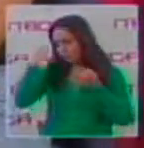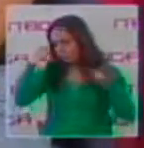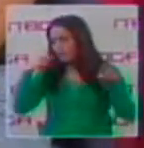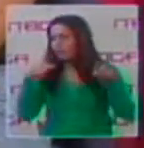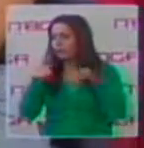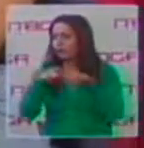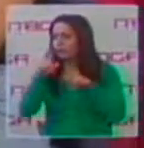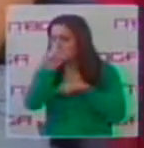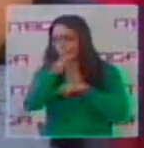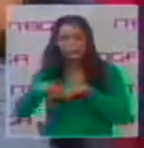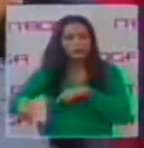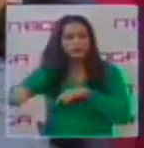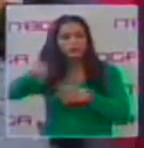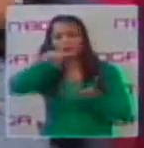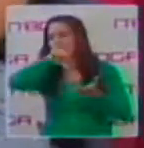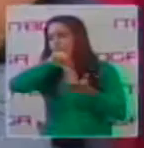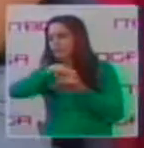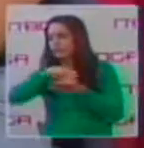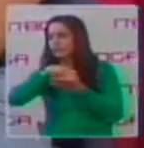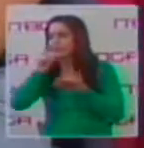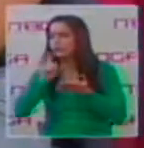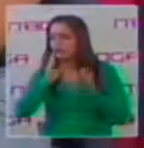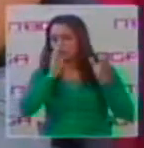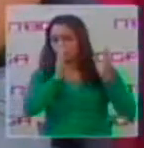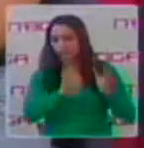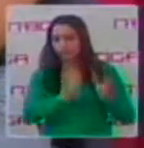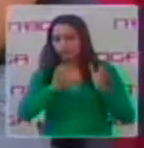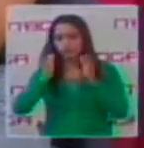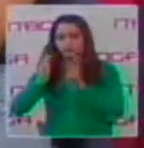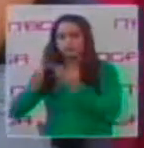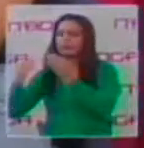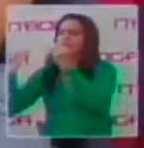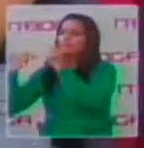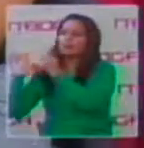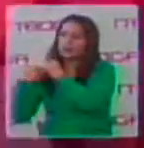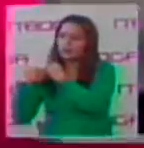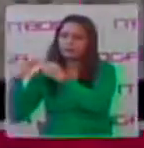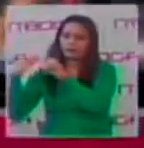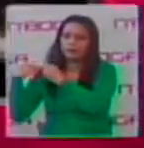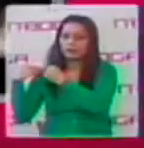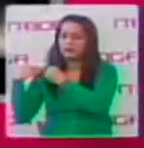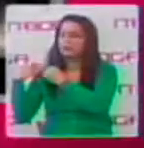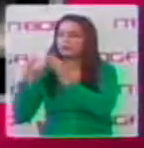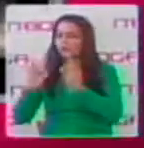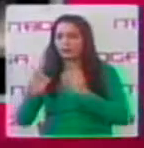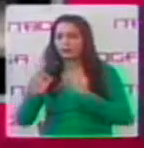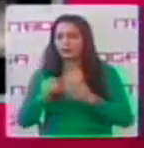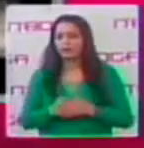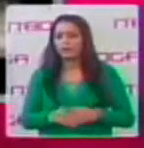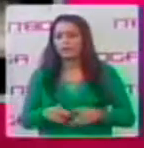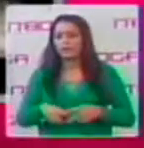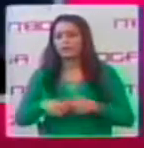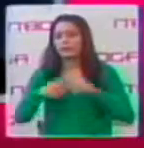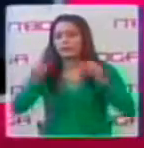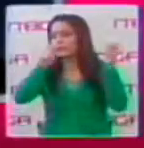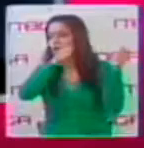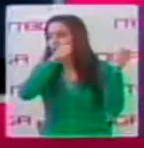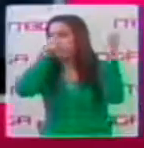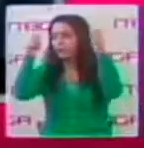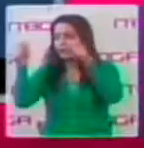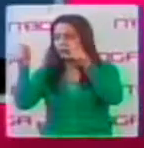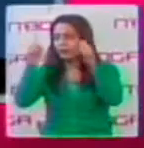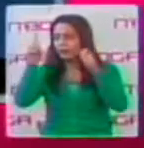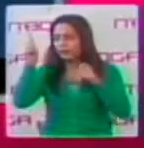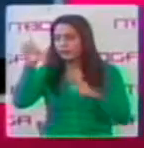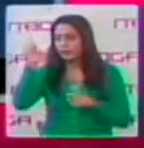busca una clasificación responsable de los desechos. Por eso hemos emprendido una campaña denominada Desechos sin Desperdicio.